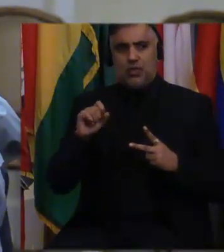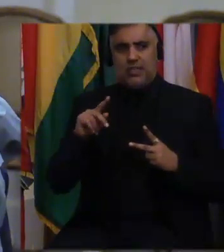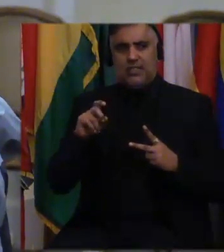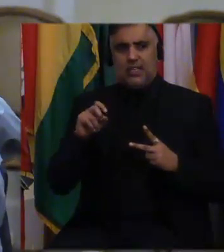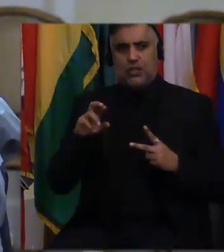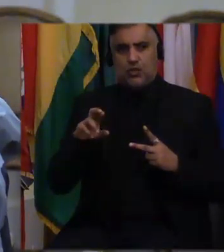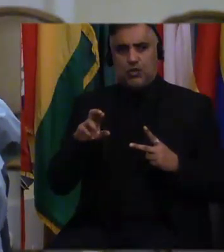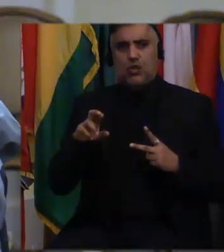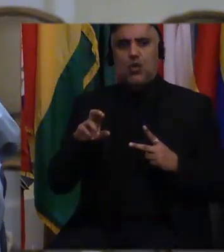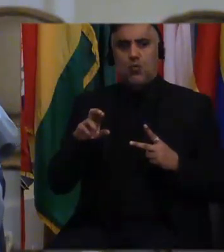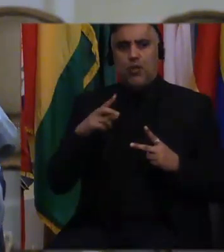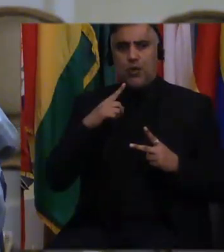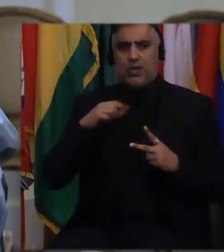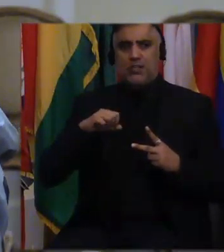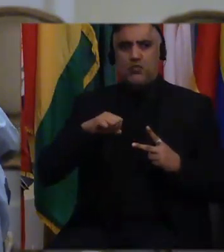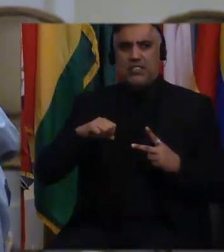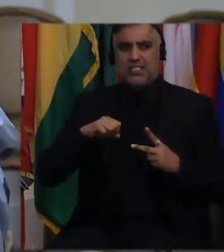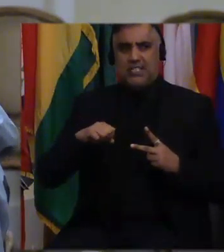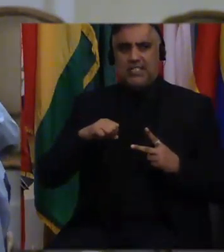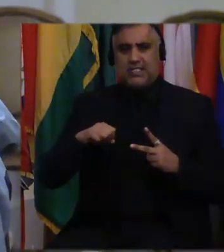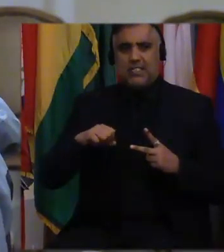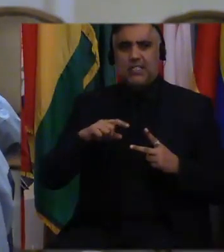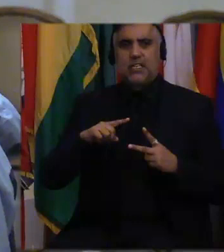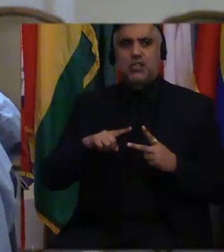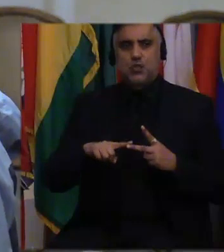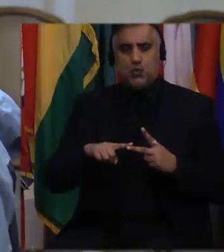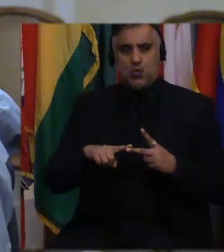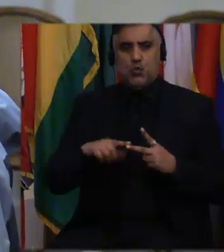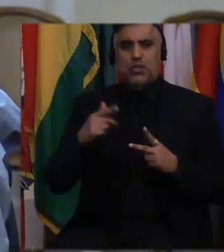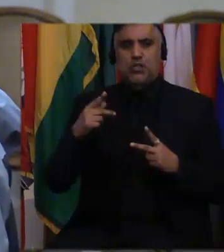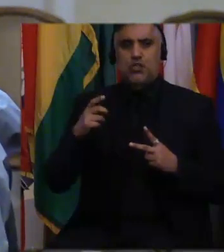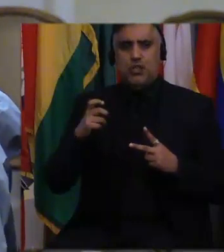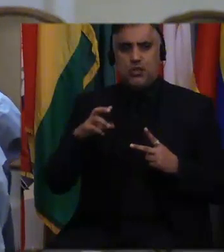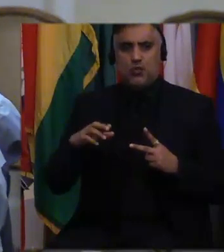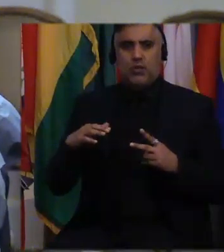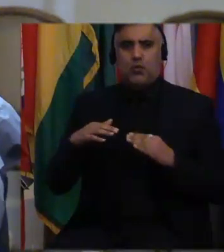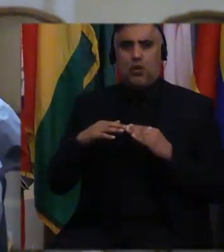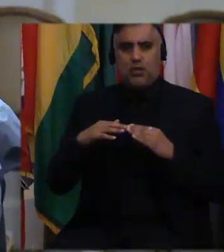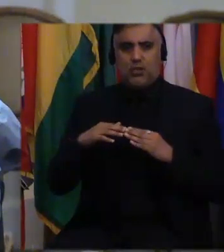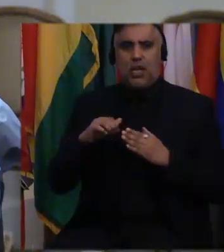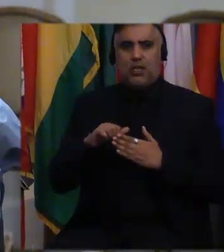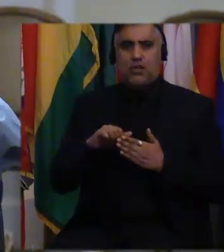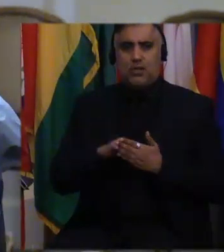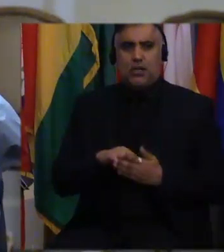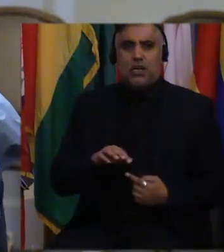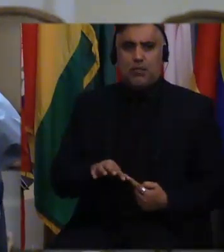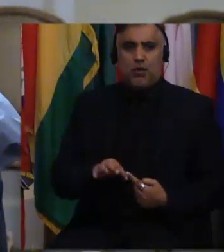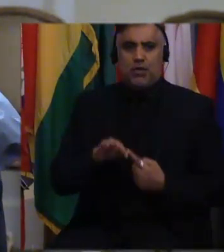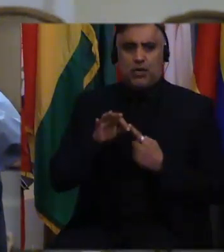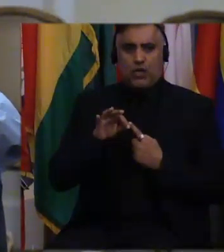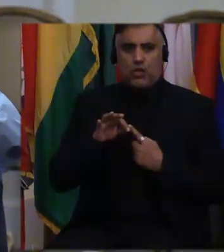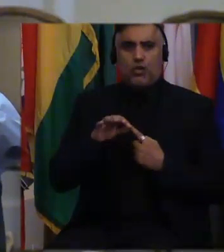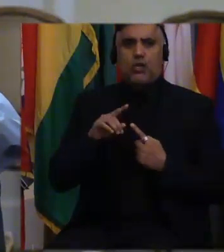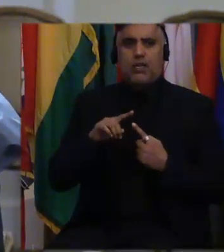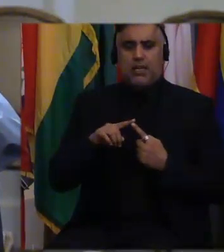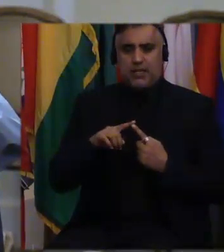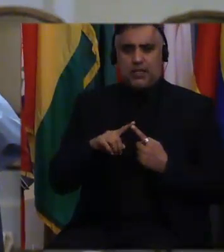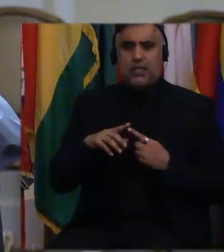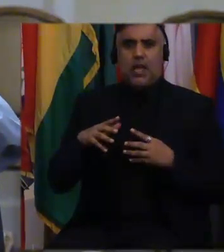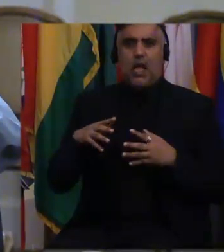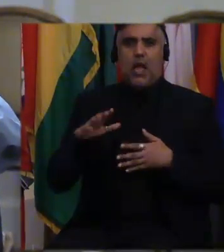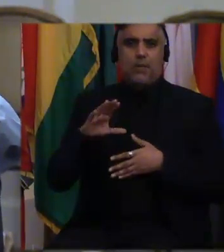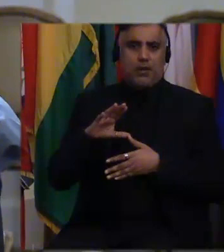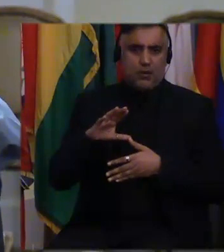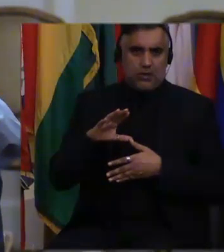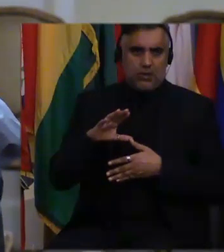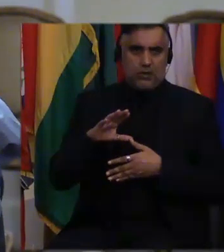resistencia a la agenda de género, y particularmente en el continente americano, pensando en